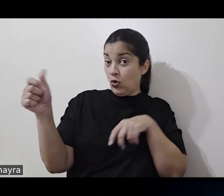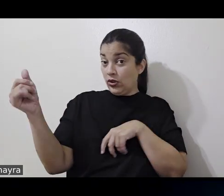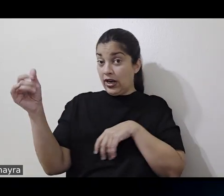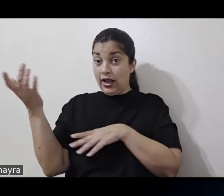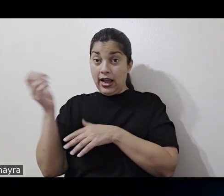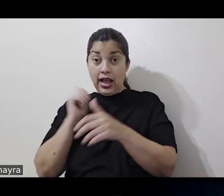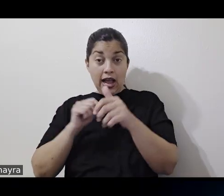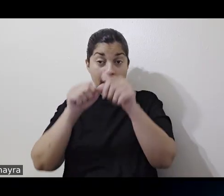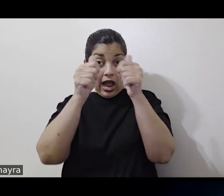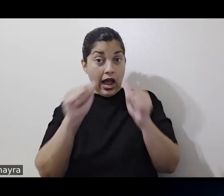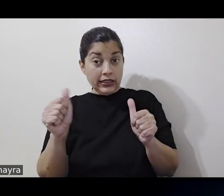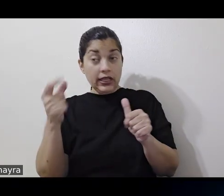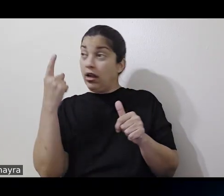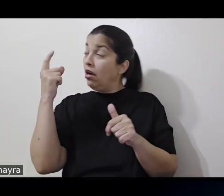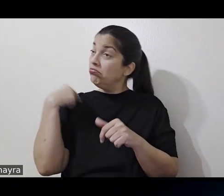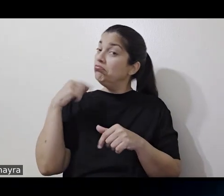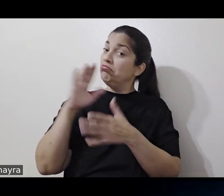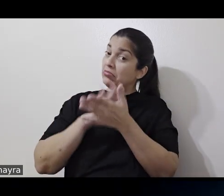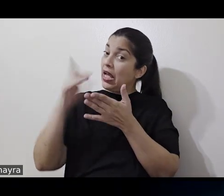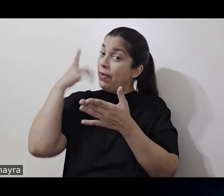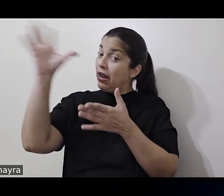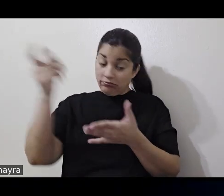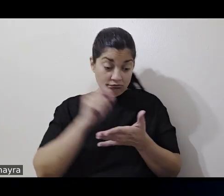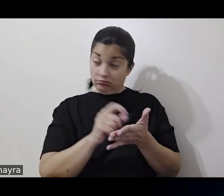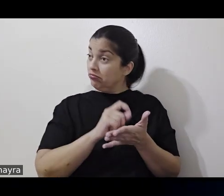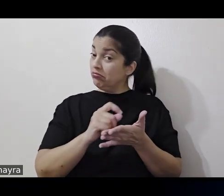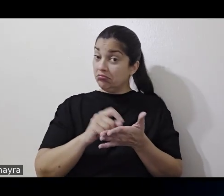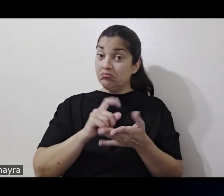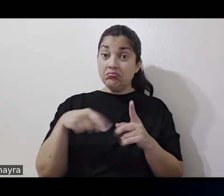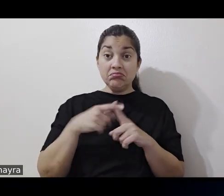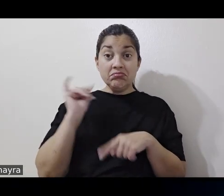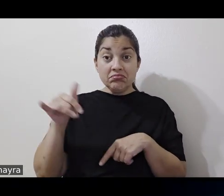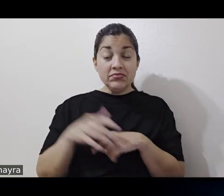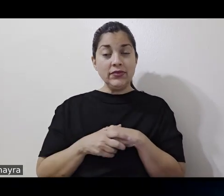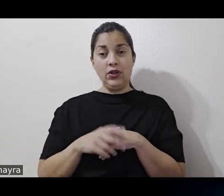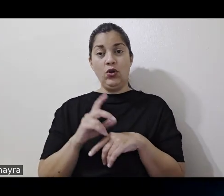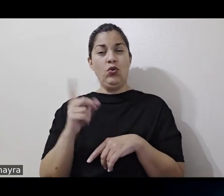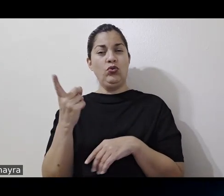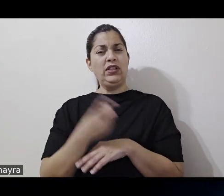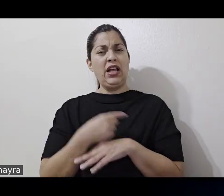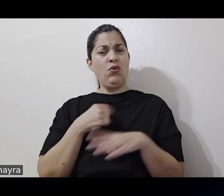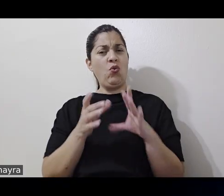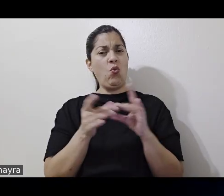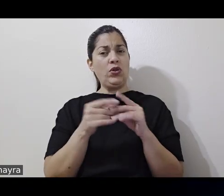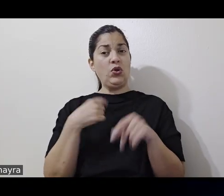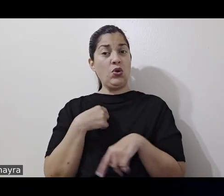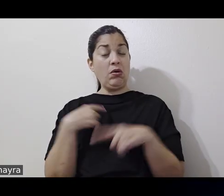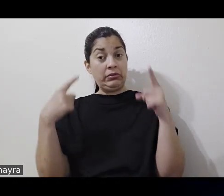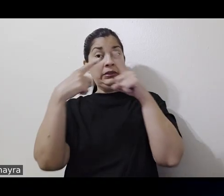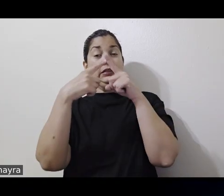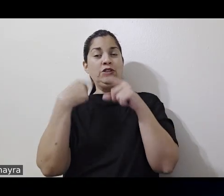sería chévere hacerlo aquí en este cuento, ponerlo aquí. Una vez yo me bloqueé con un cuento y lo que hice fue me fui a buscar